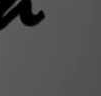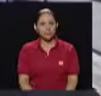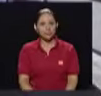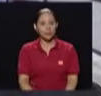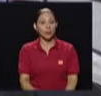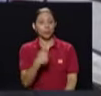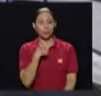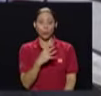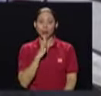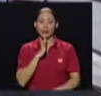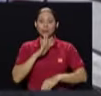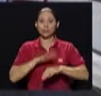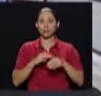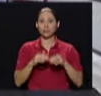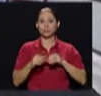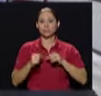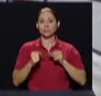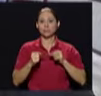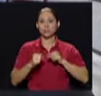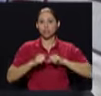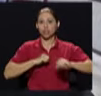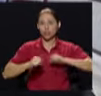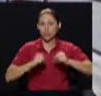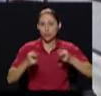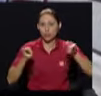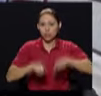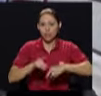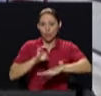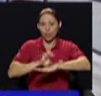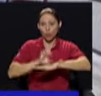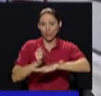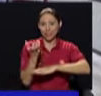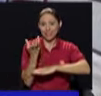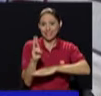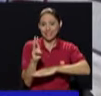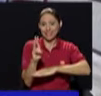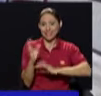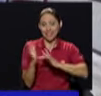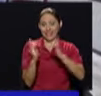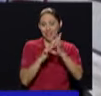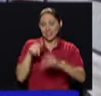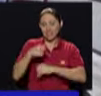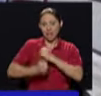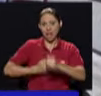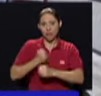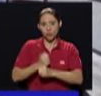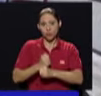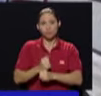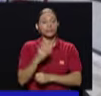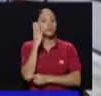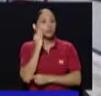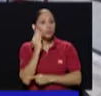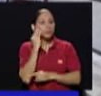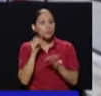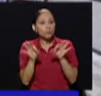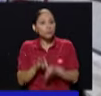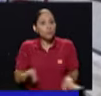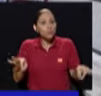Voy a hablar sobre el sismo que golpeó Ecuador el 16 de abril de este año y fue una experiencia muy importante